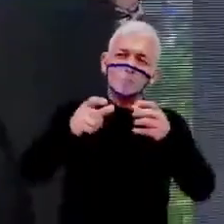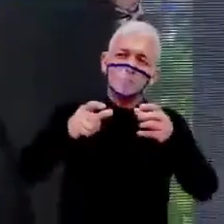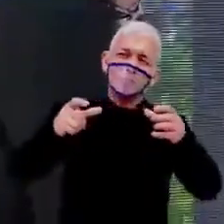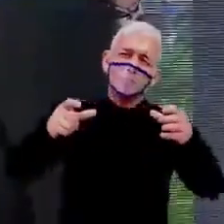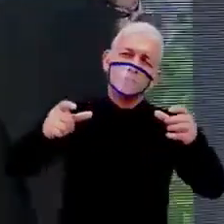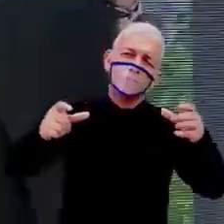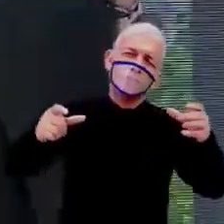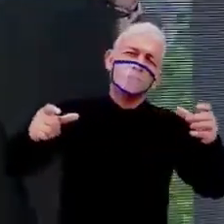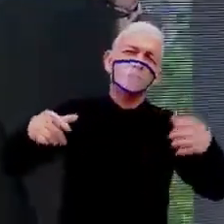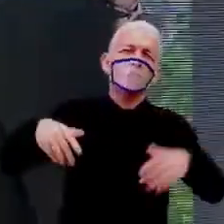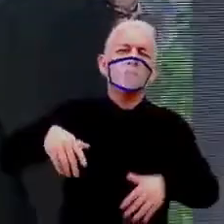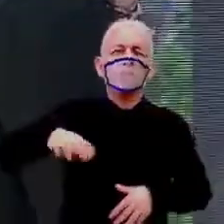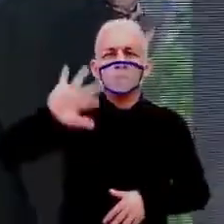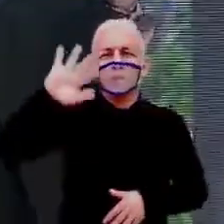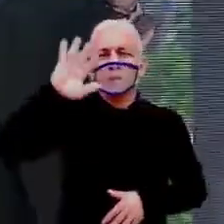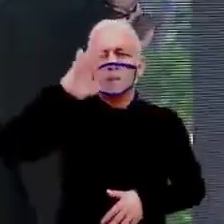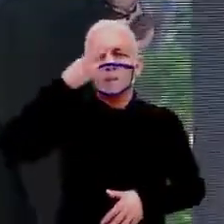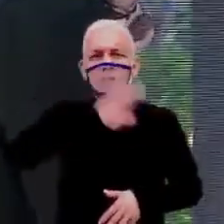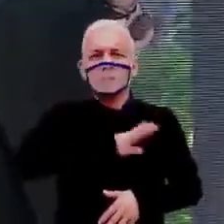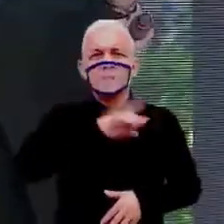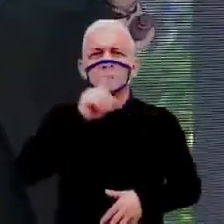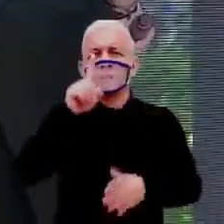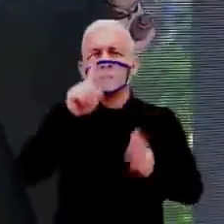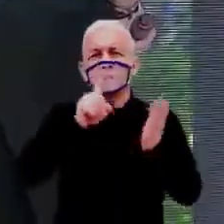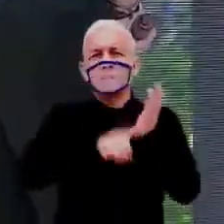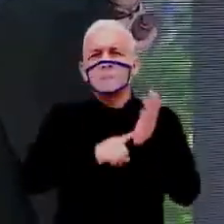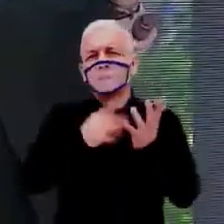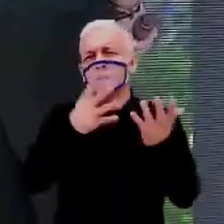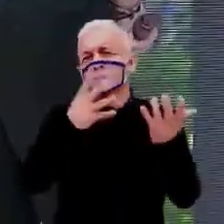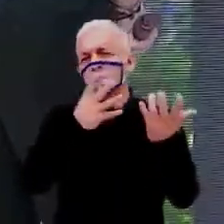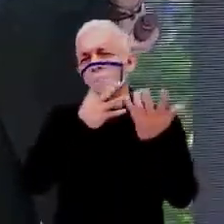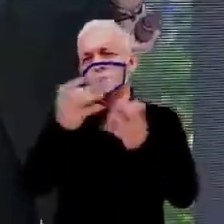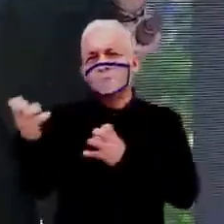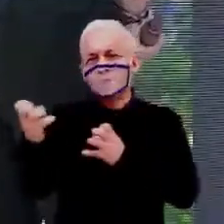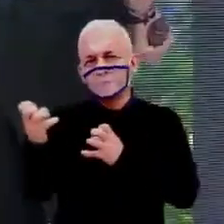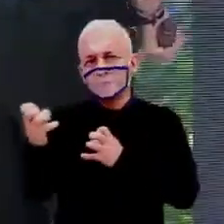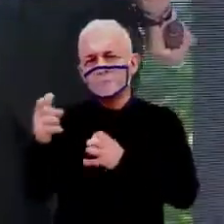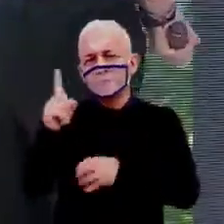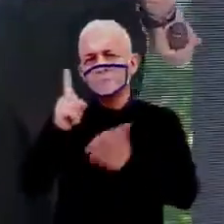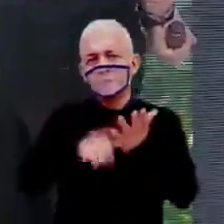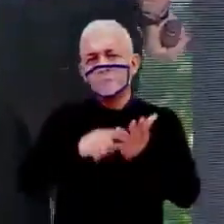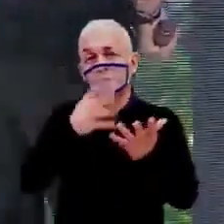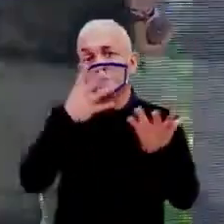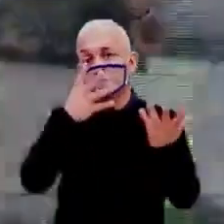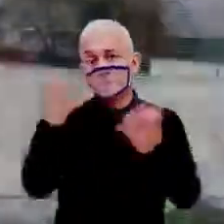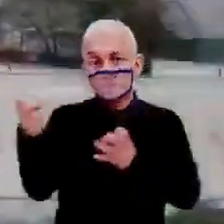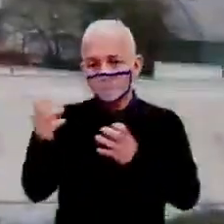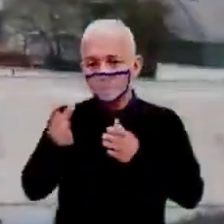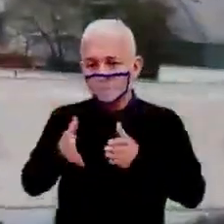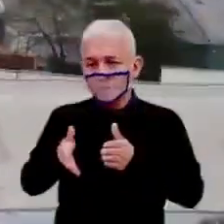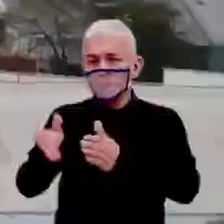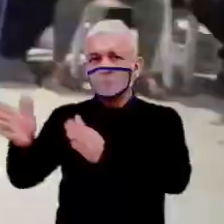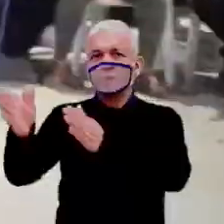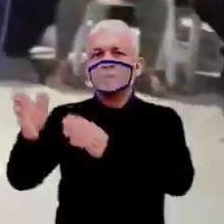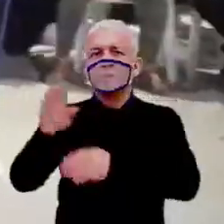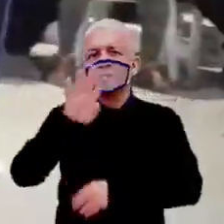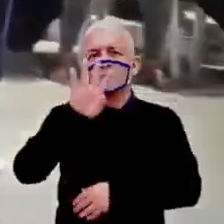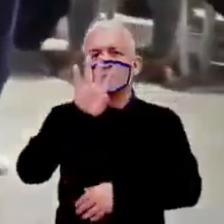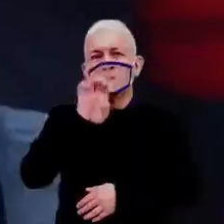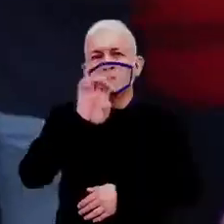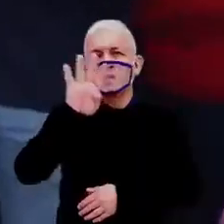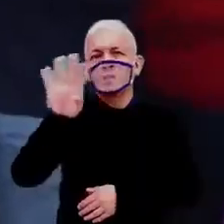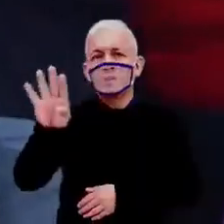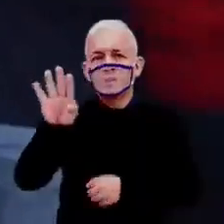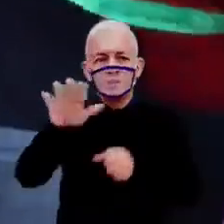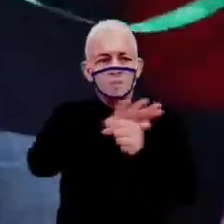ya van alrededor de 1.900 vías pavimentadas en unos 94 barrios de